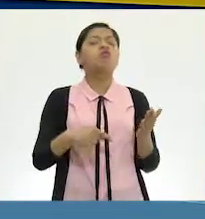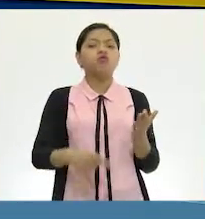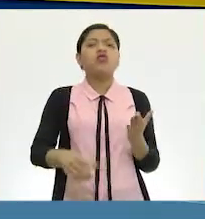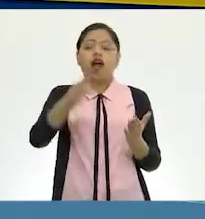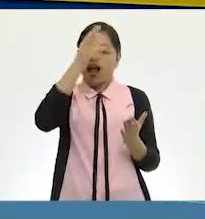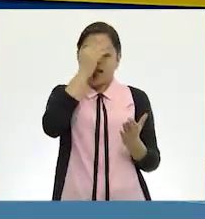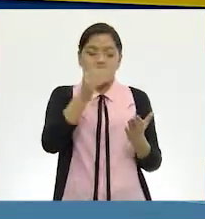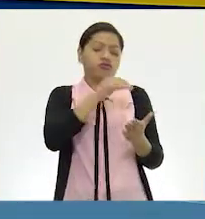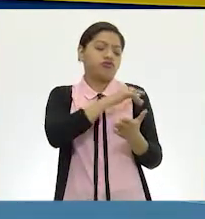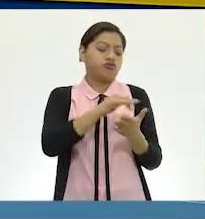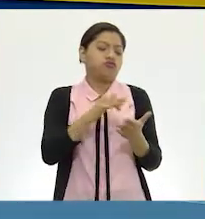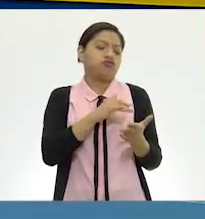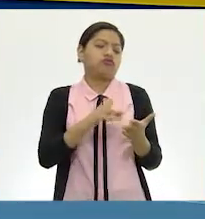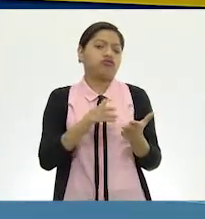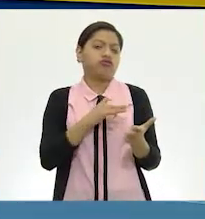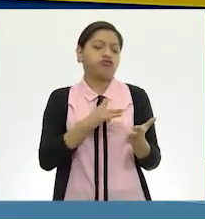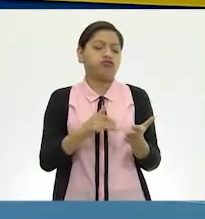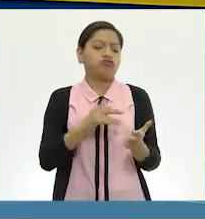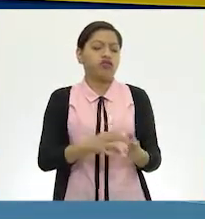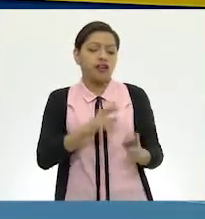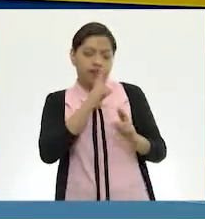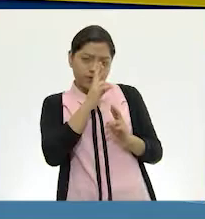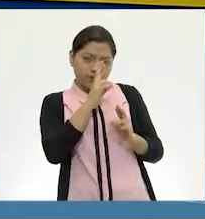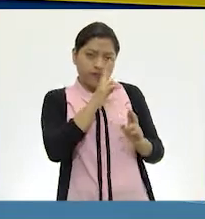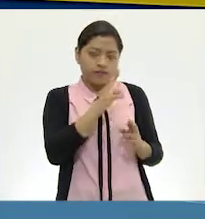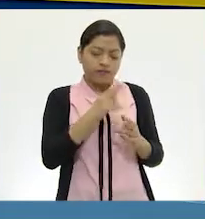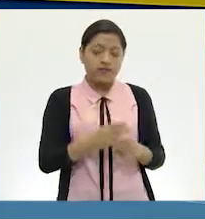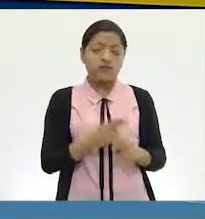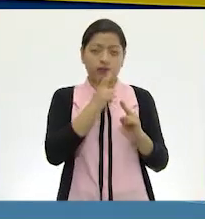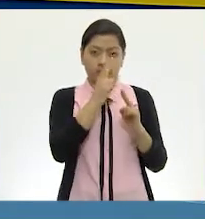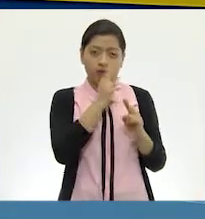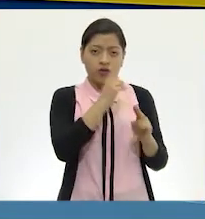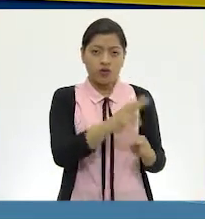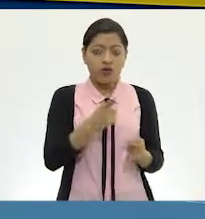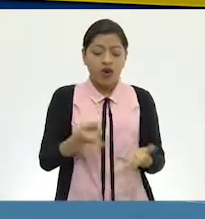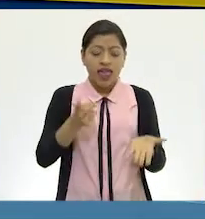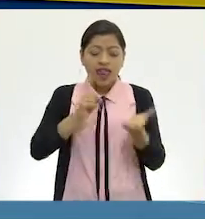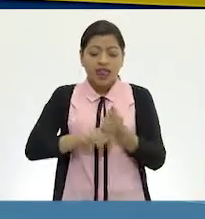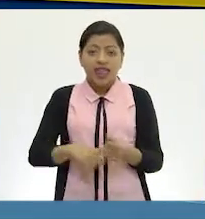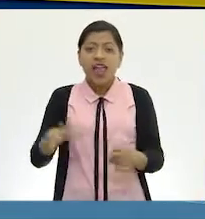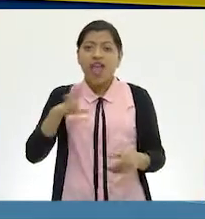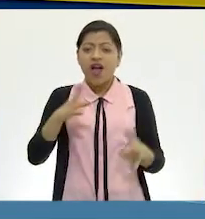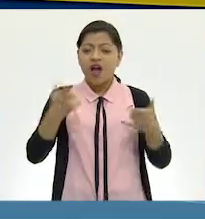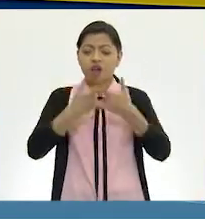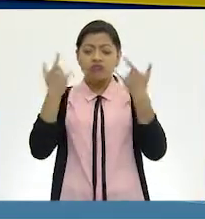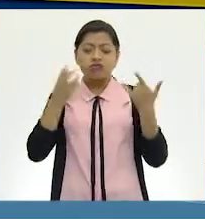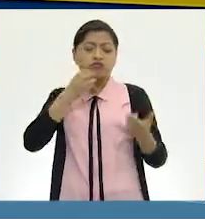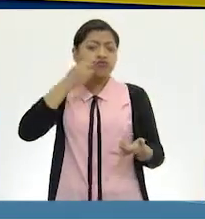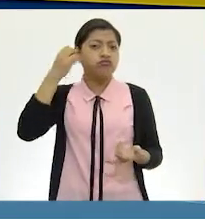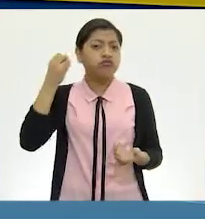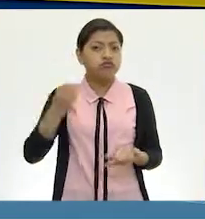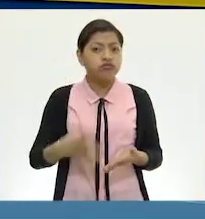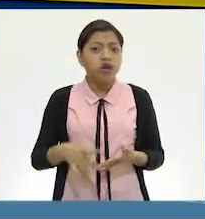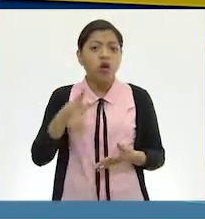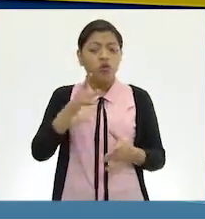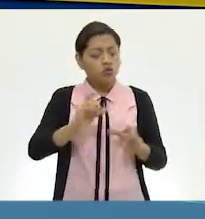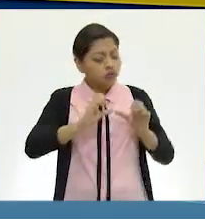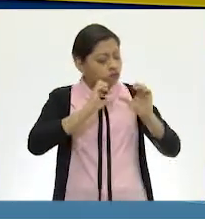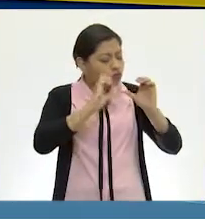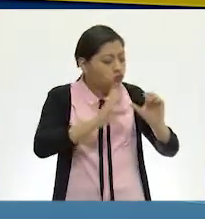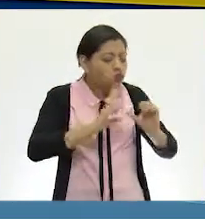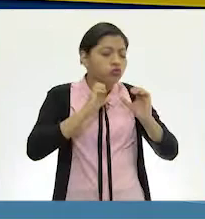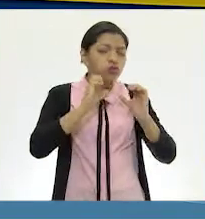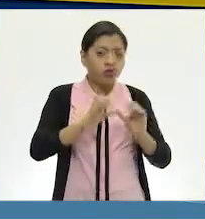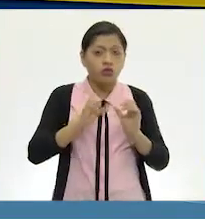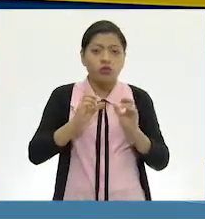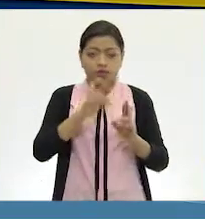Y a toda la maravilla que hay adentro de cada uno de los libros que nos es dado. Y a cuidarlos y a respetarlos,